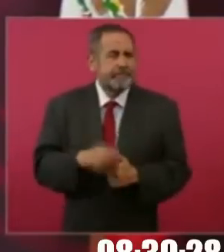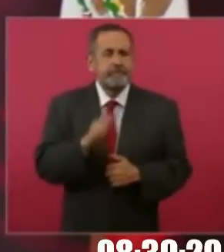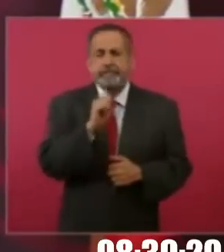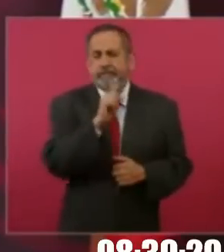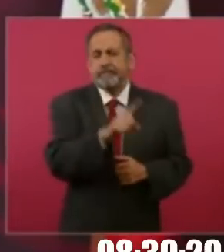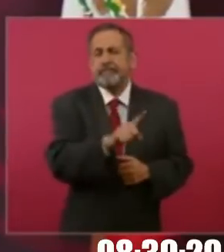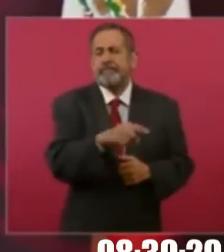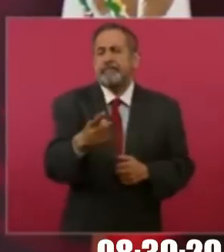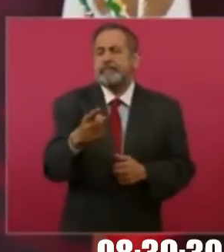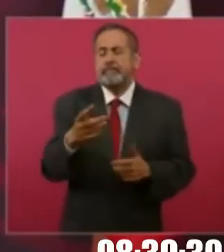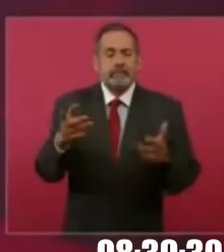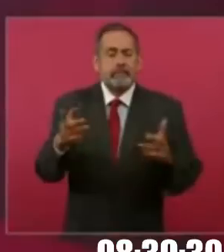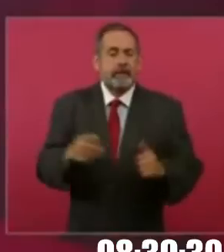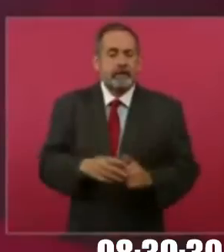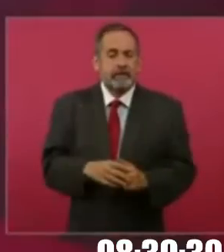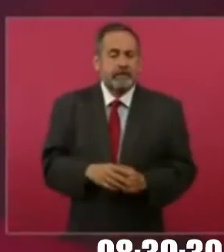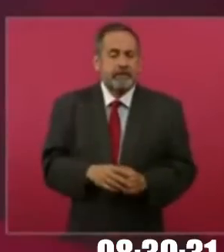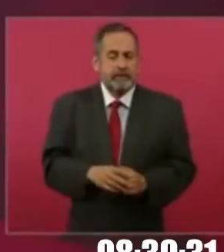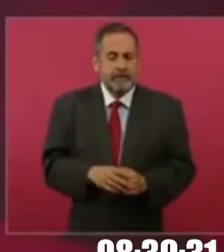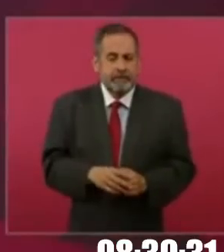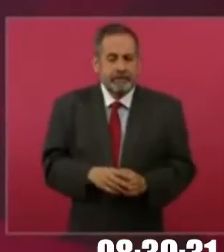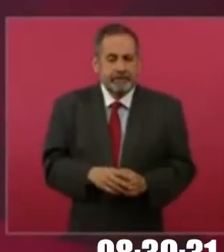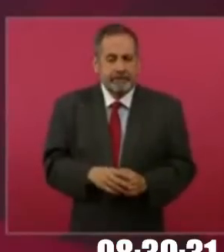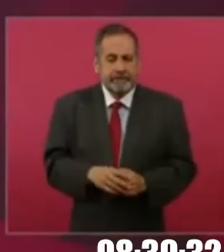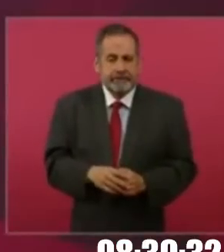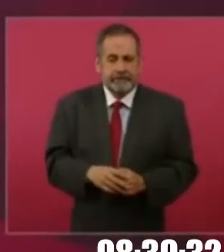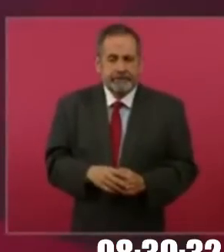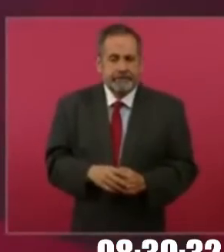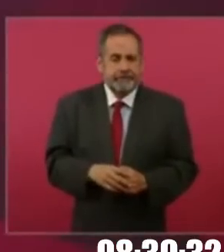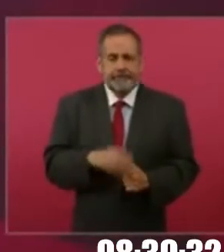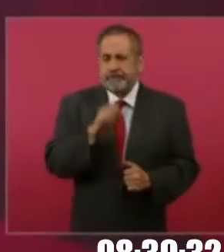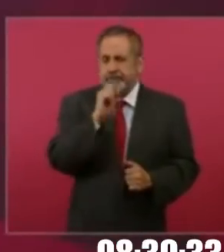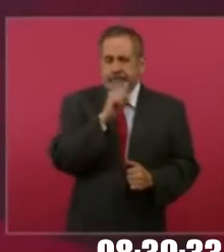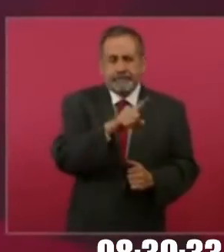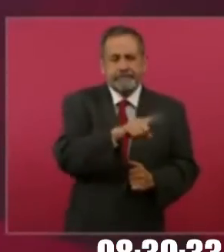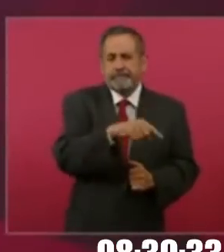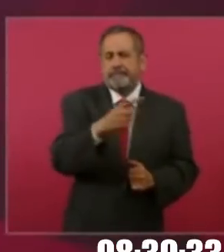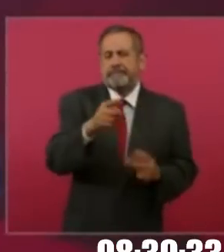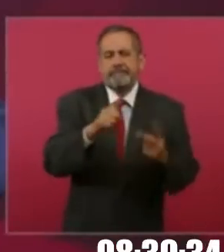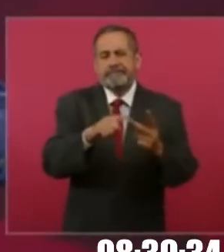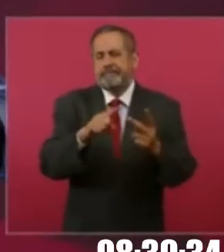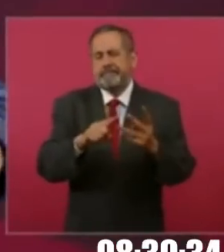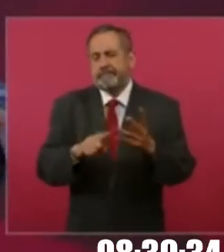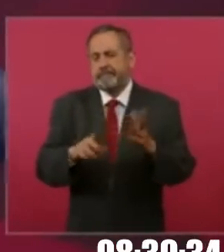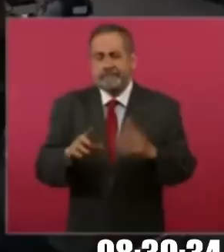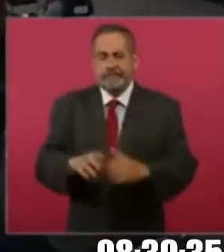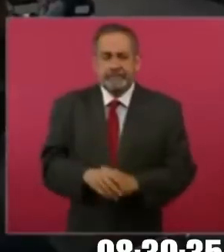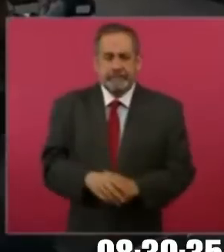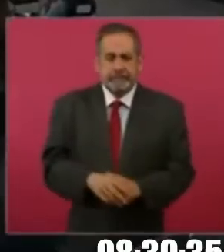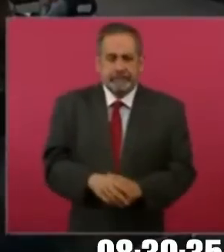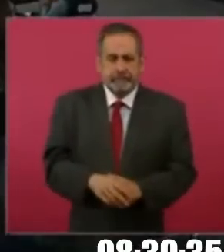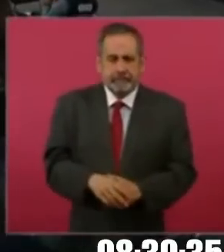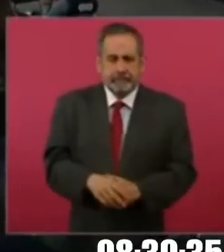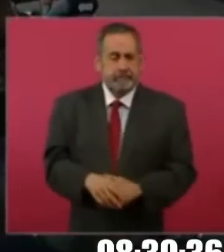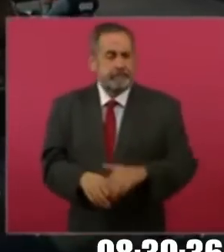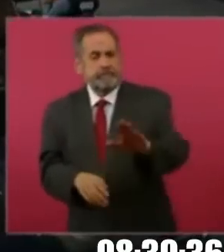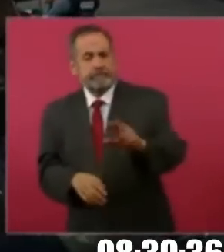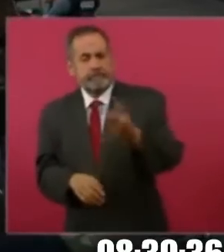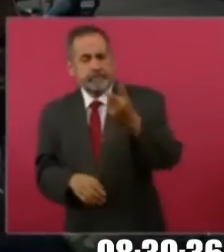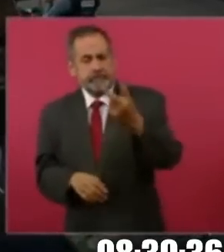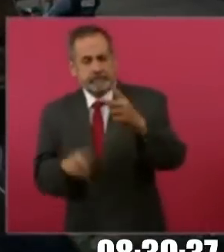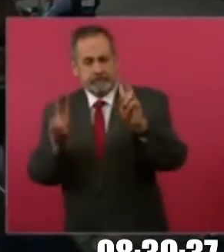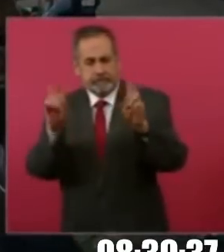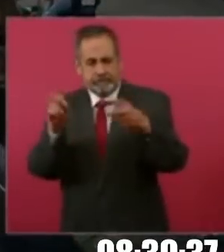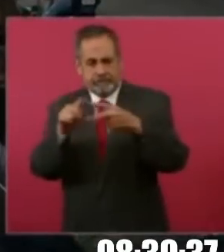mismo lo mismo en otros asuntos y dos temas quería que